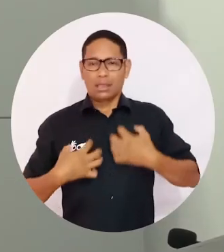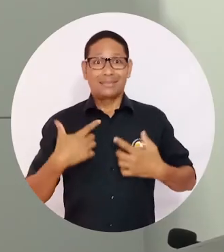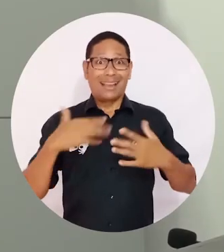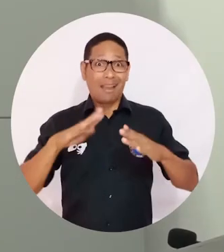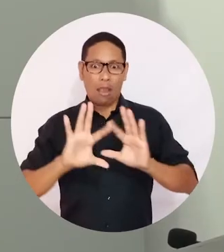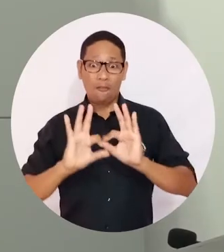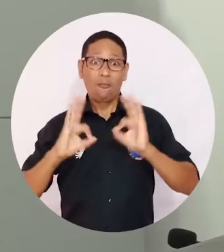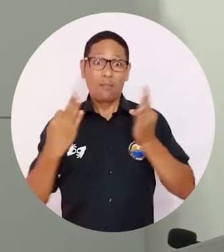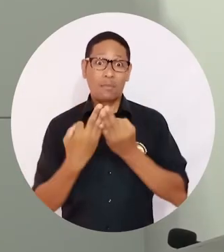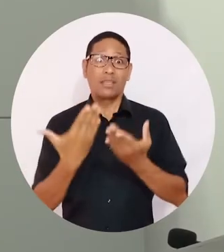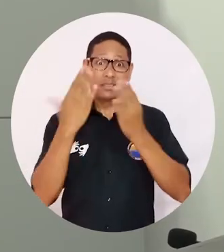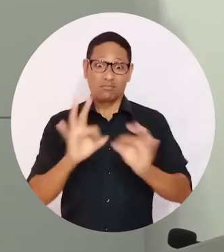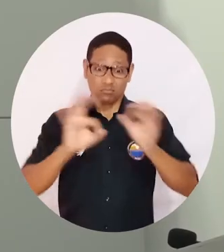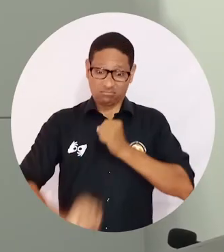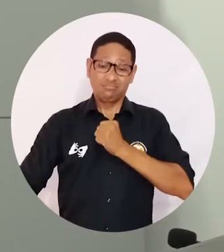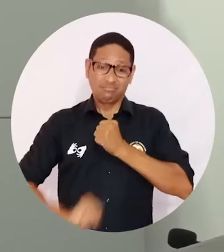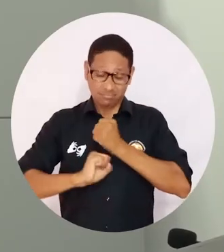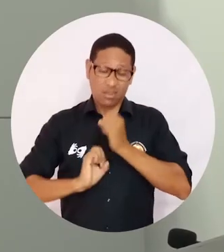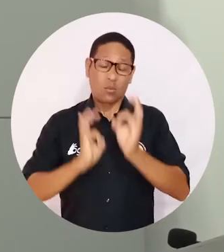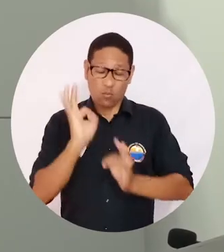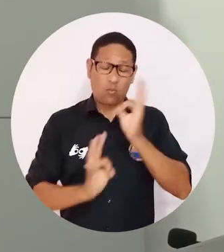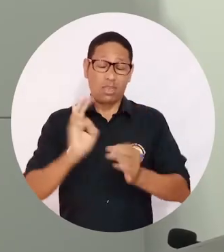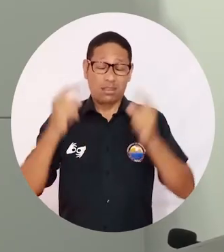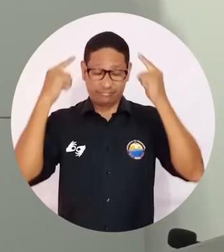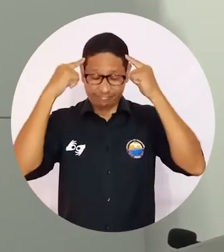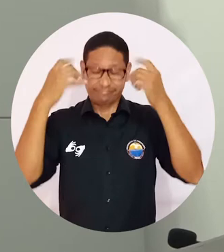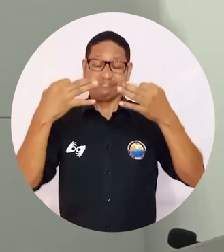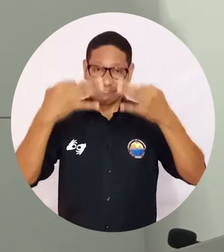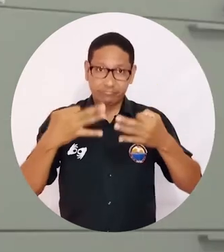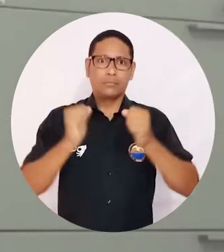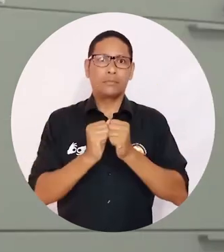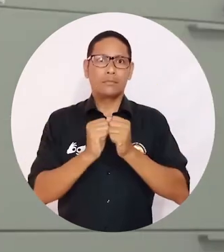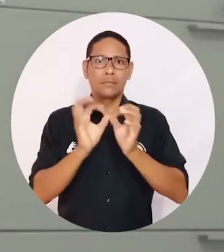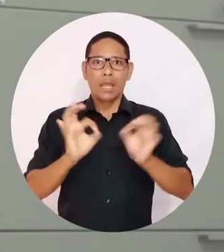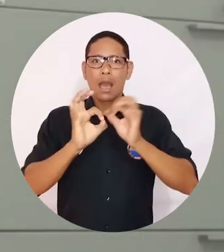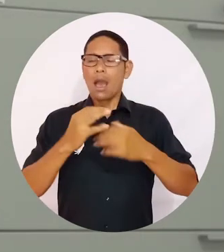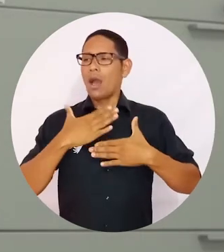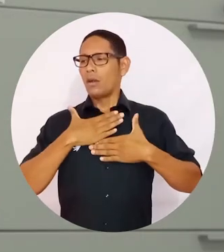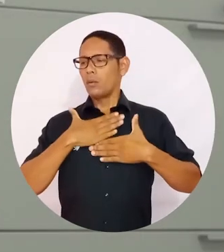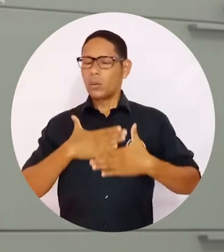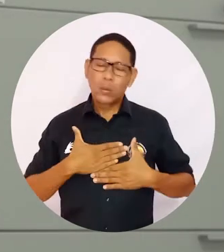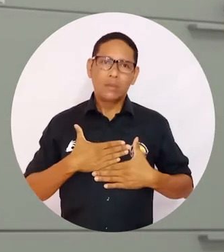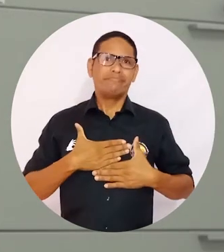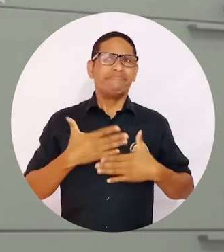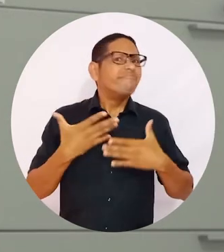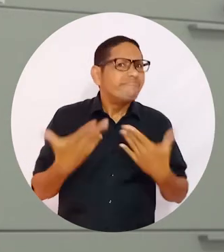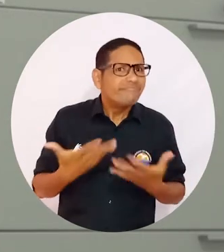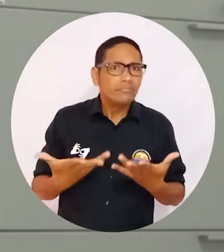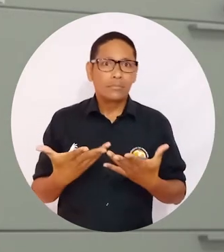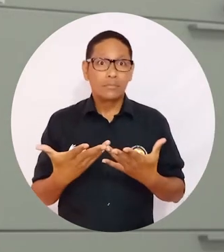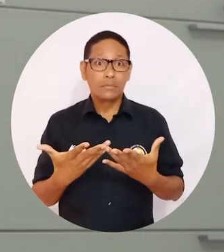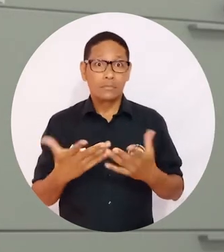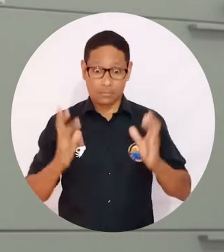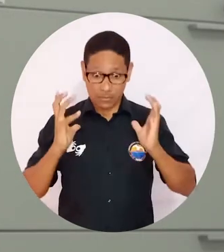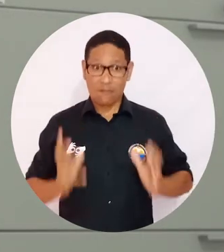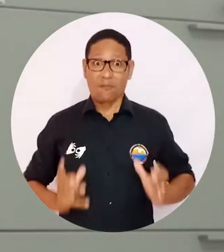apoyo primario, nuestra familia, puede ser un factor protector para nuestra salud mental. Y justamente ese bienestar debe estar